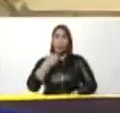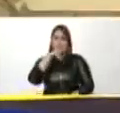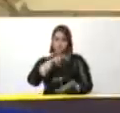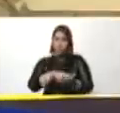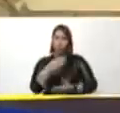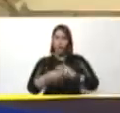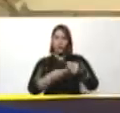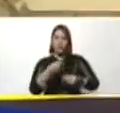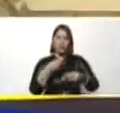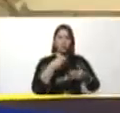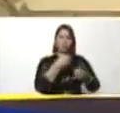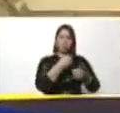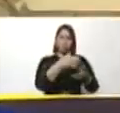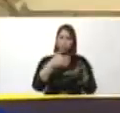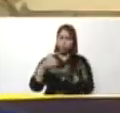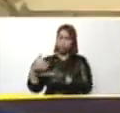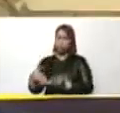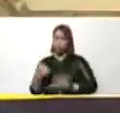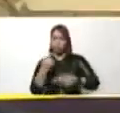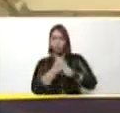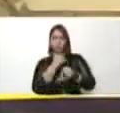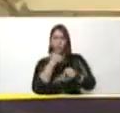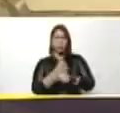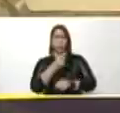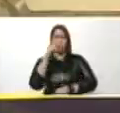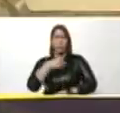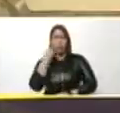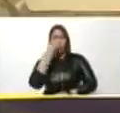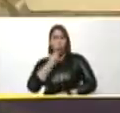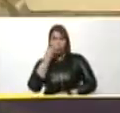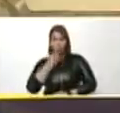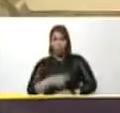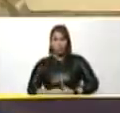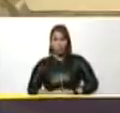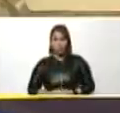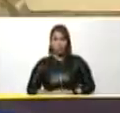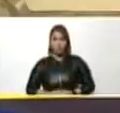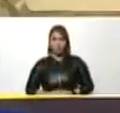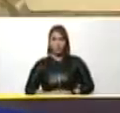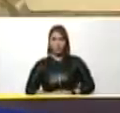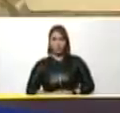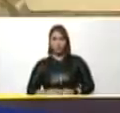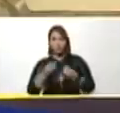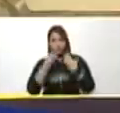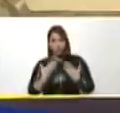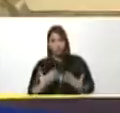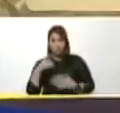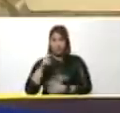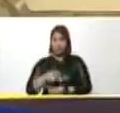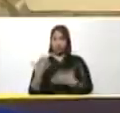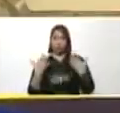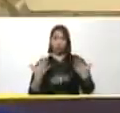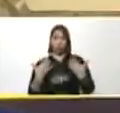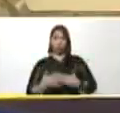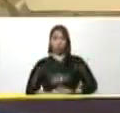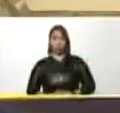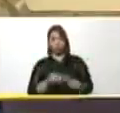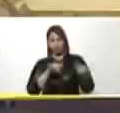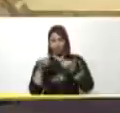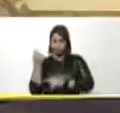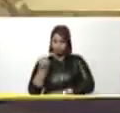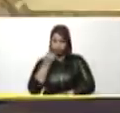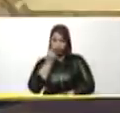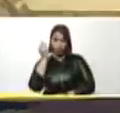generar empleo productivo, emprendimientos productivos entre los jóvenes. Bueno, amerita que los propios